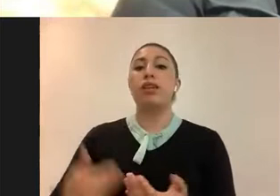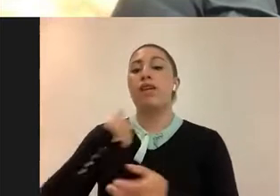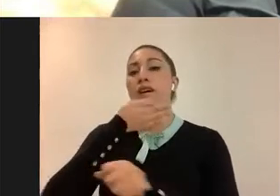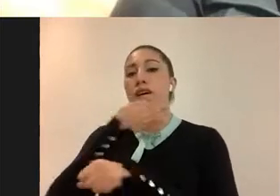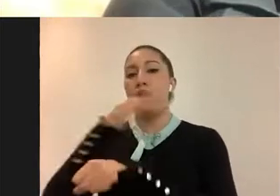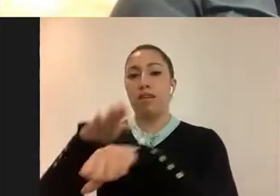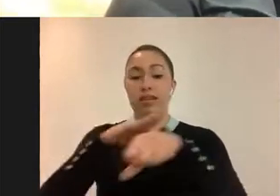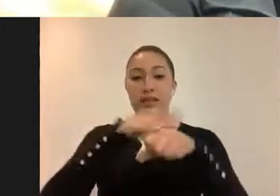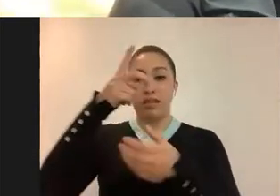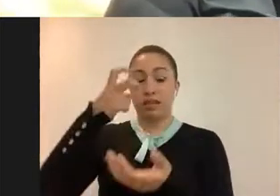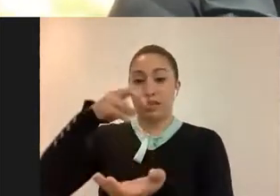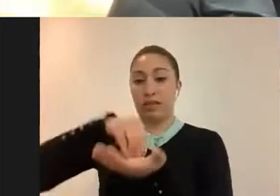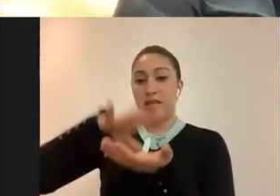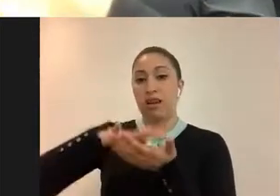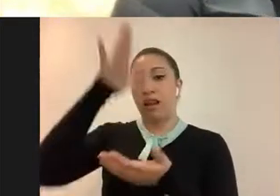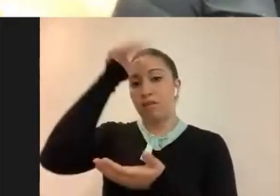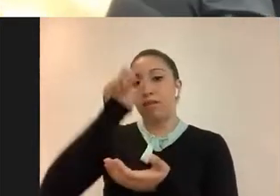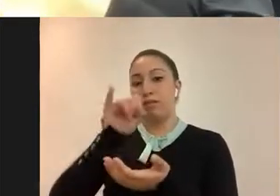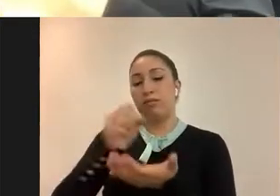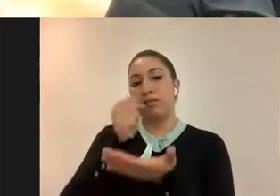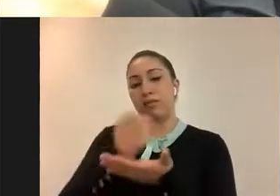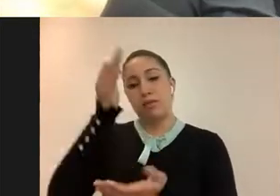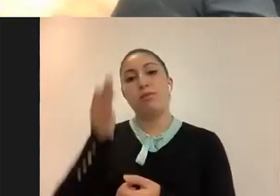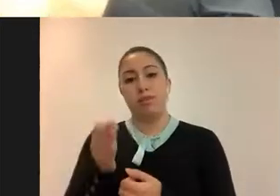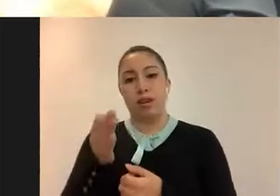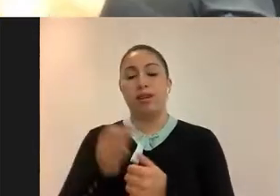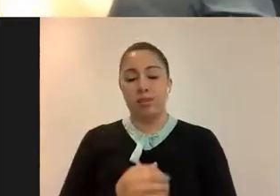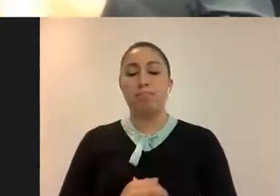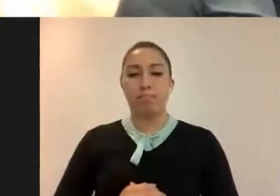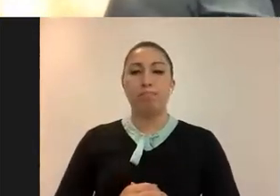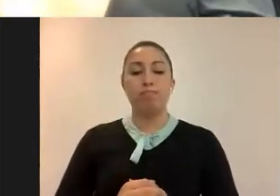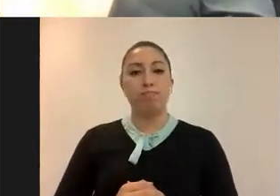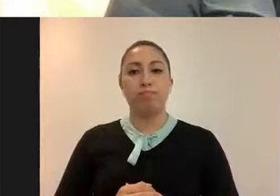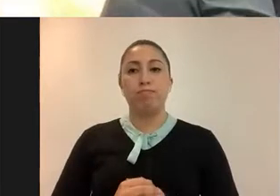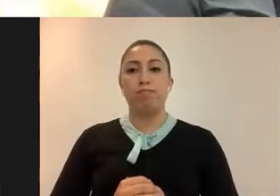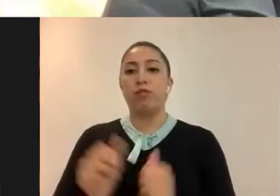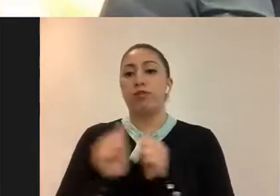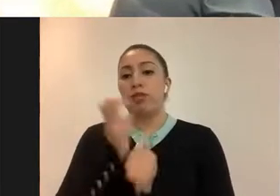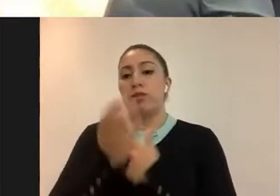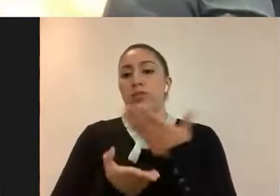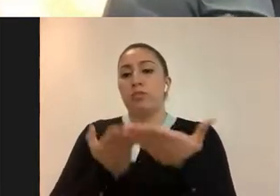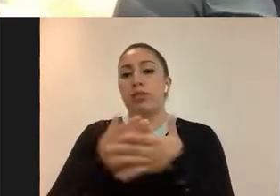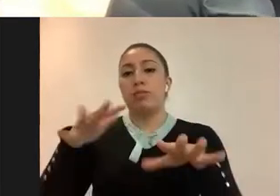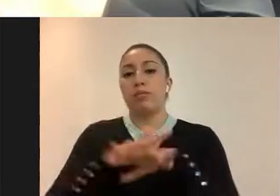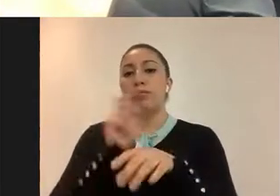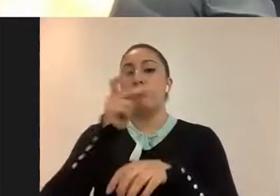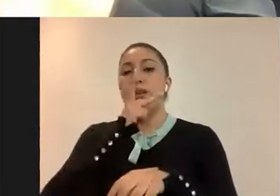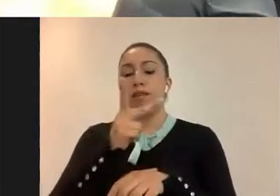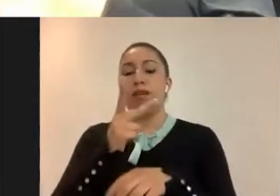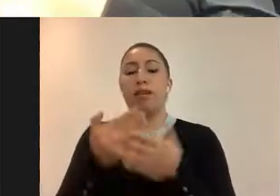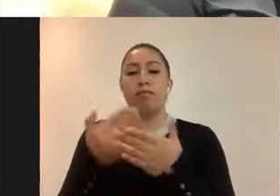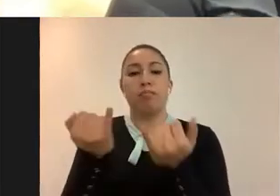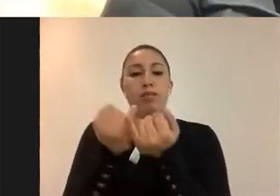acuerdo ha sido aprobado por unanimidad en sus términos y con las modificaciones planteadas.